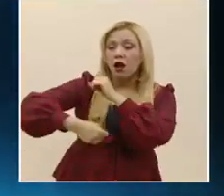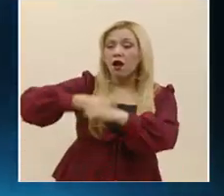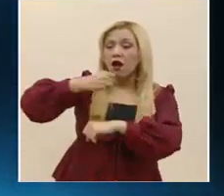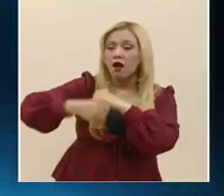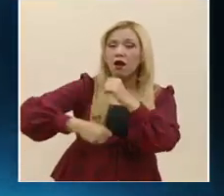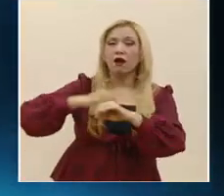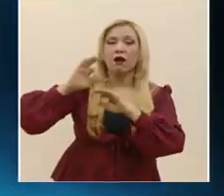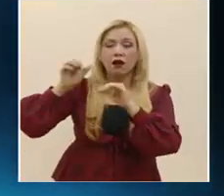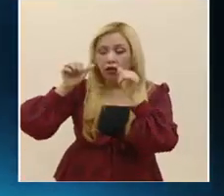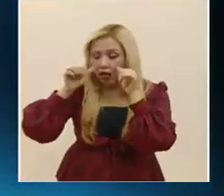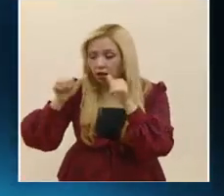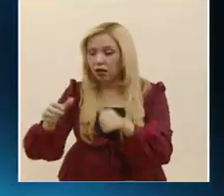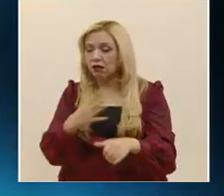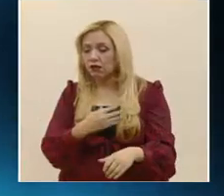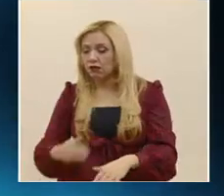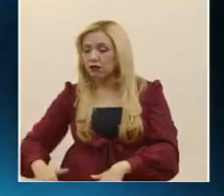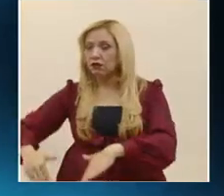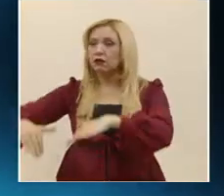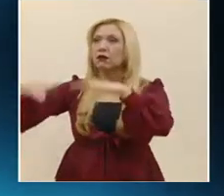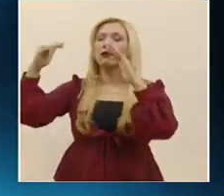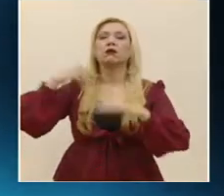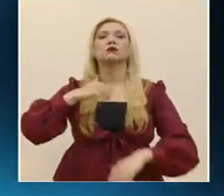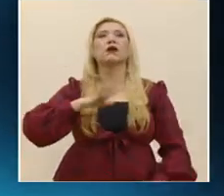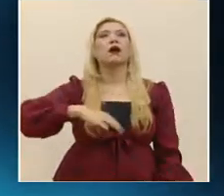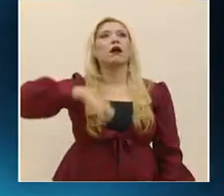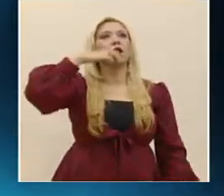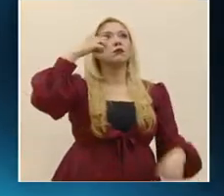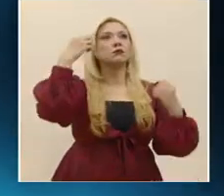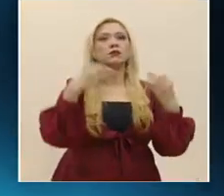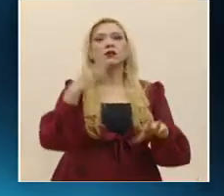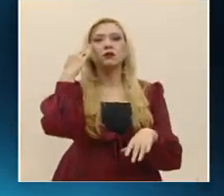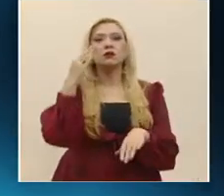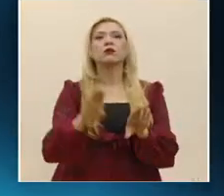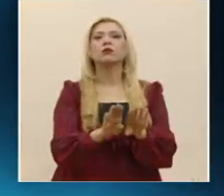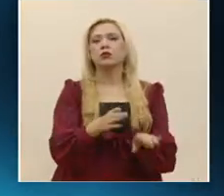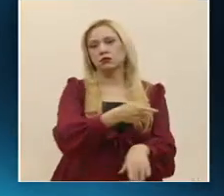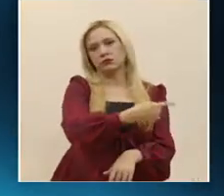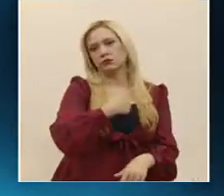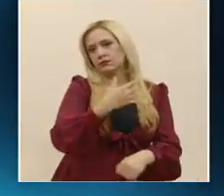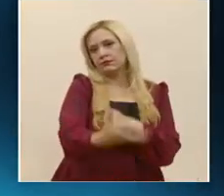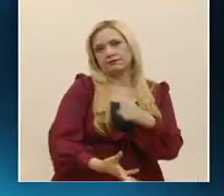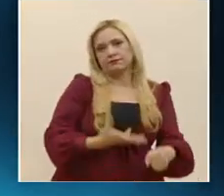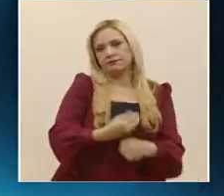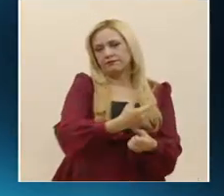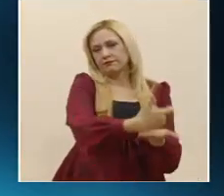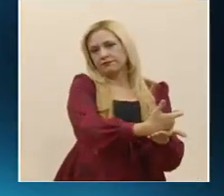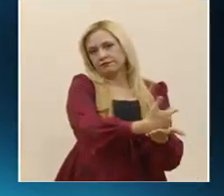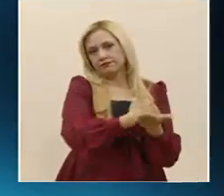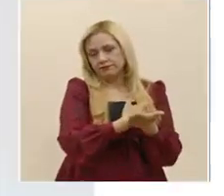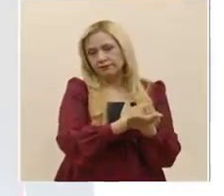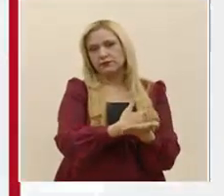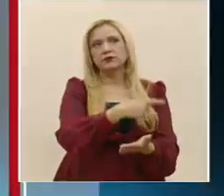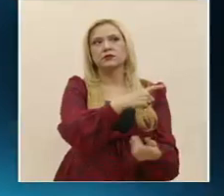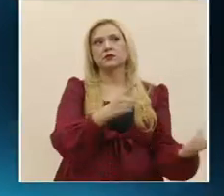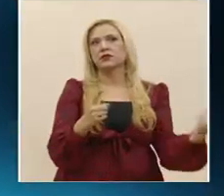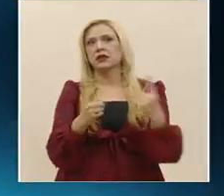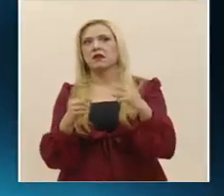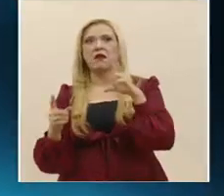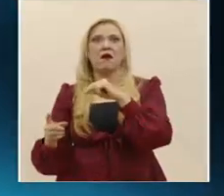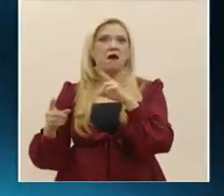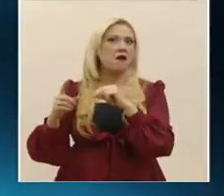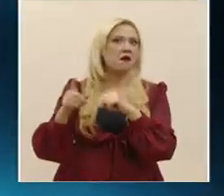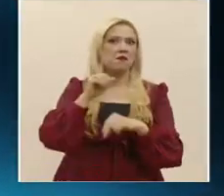de haberse dedicado al hogar y cuidado de los hijos y corresponderá al demandado desacreditar esa versión.